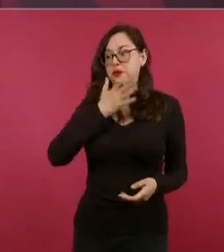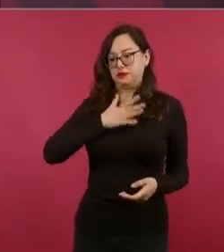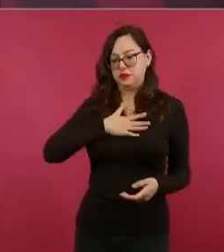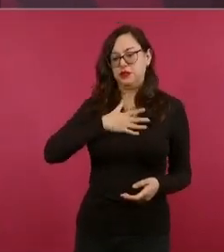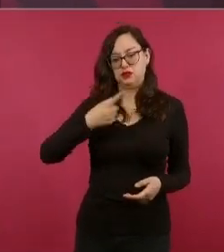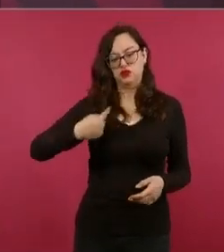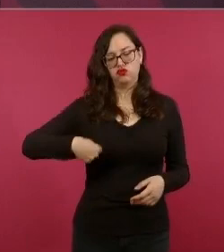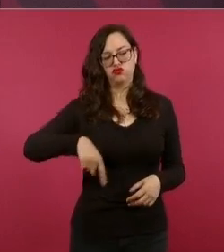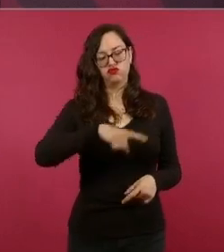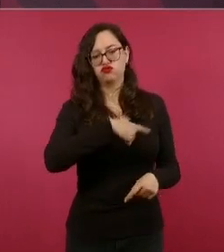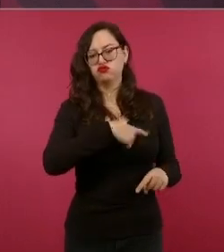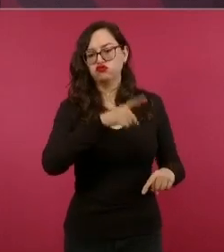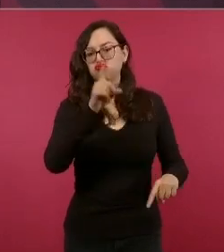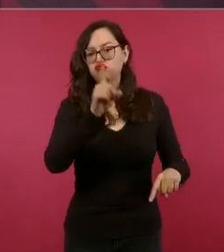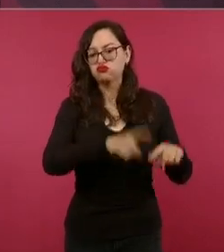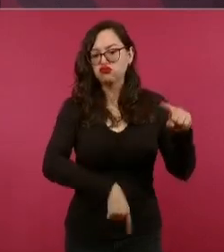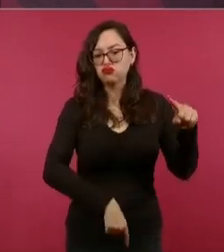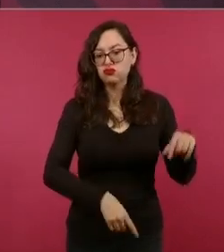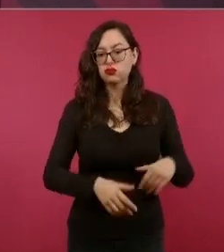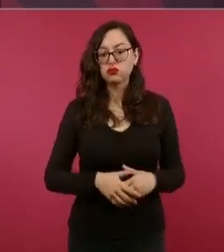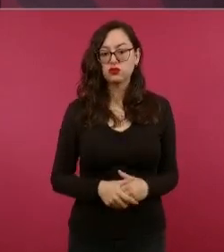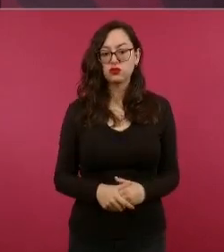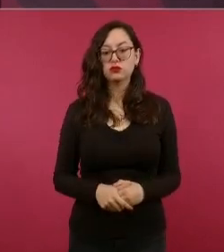ya nosotros bajamos la conferencia.